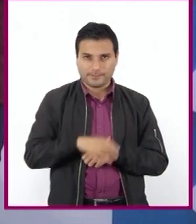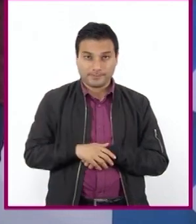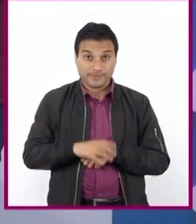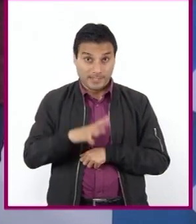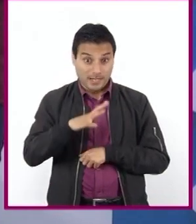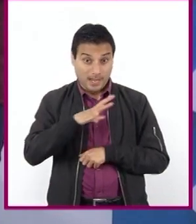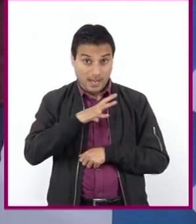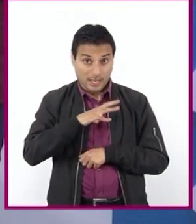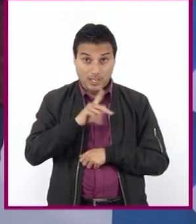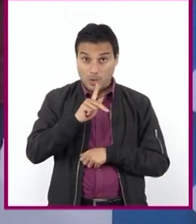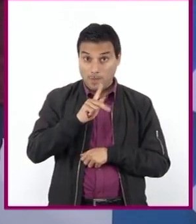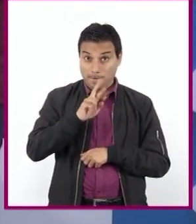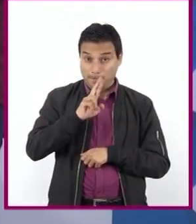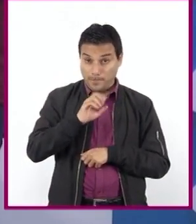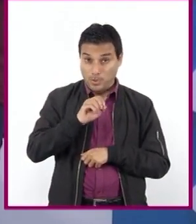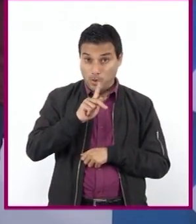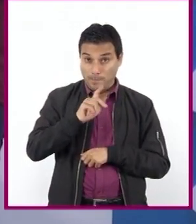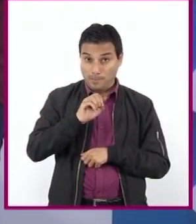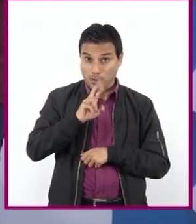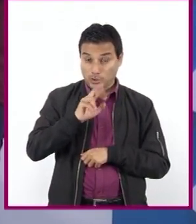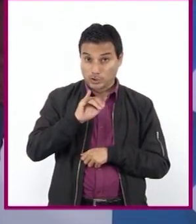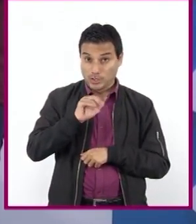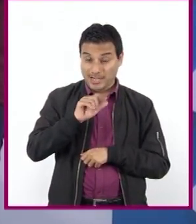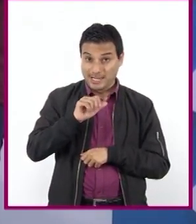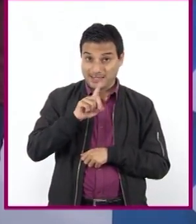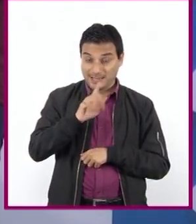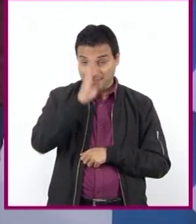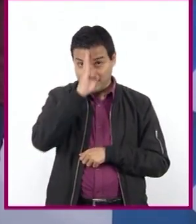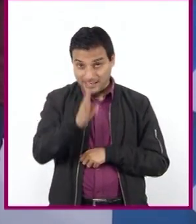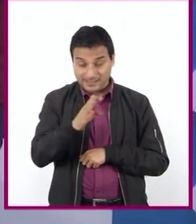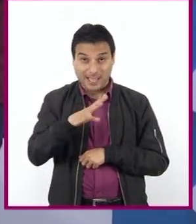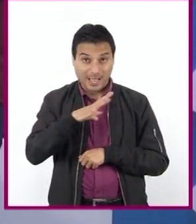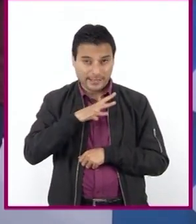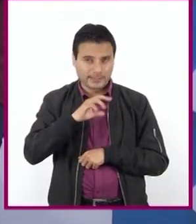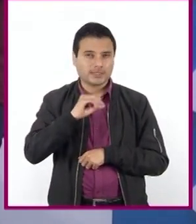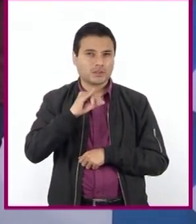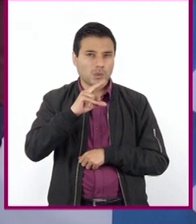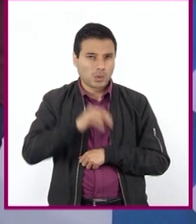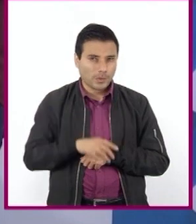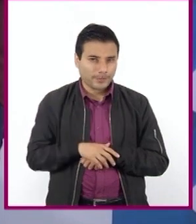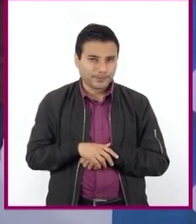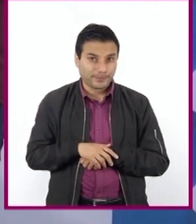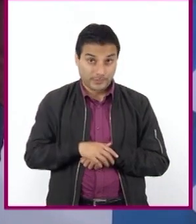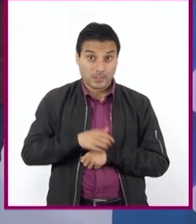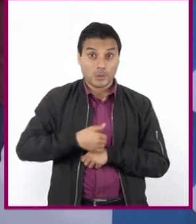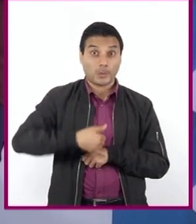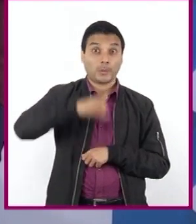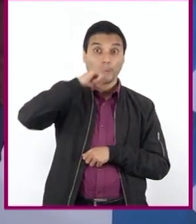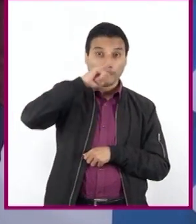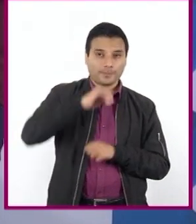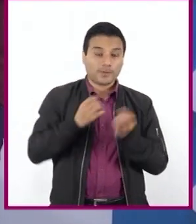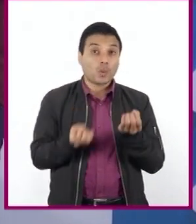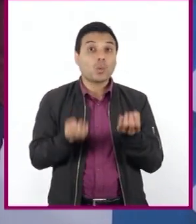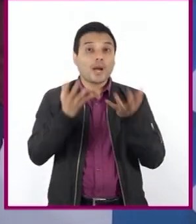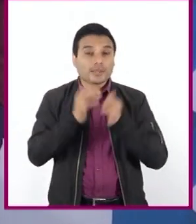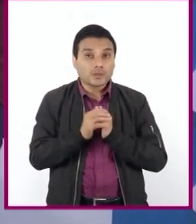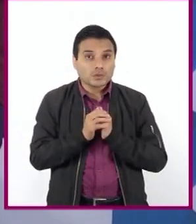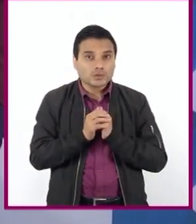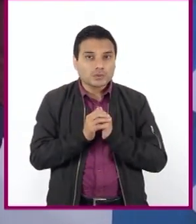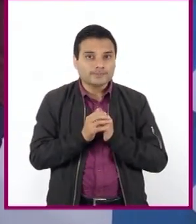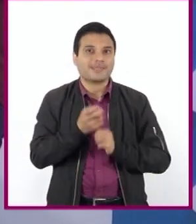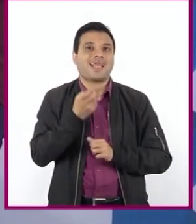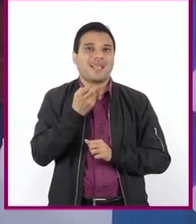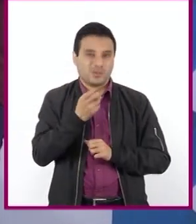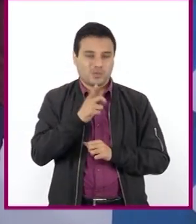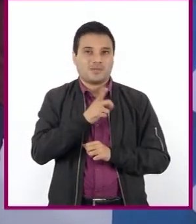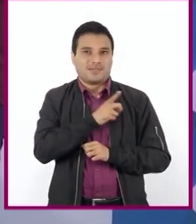de proporcionalidad directa, ya que dependiendo de las bebidas y la cantidad que ingerimos, es la cantidad de